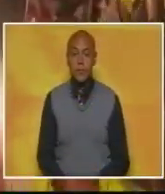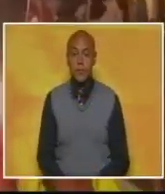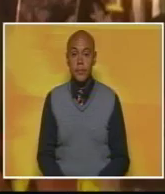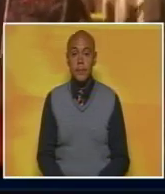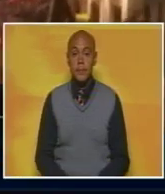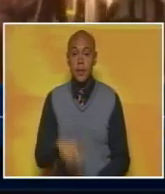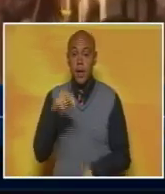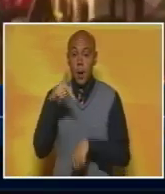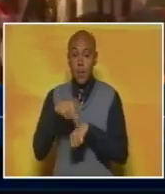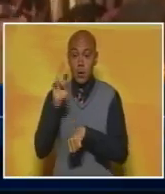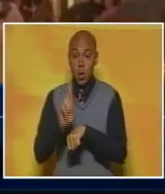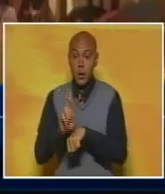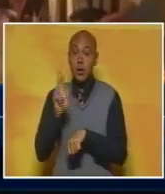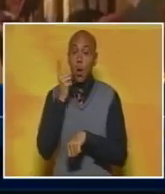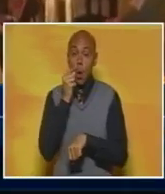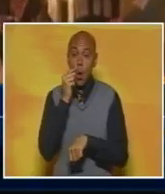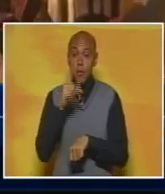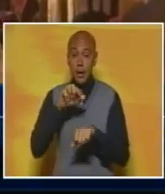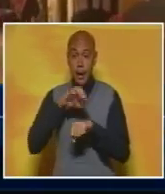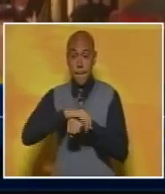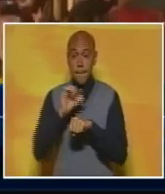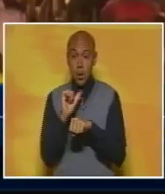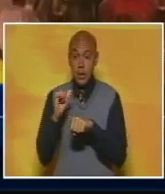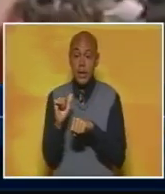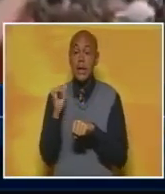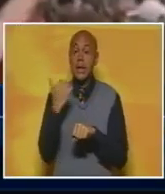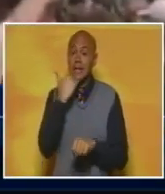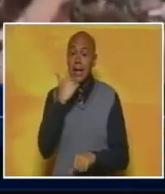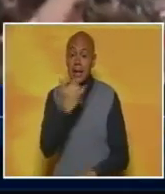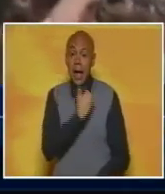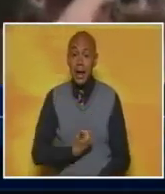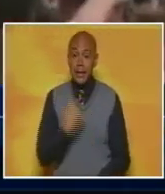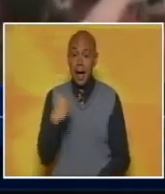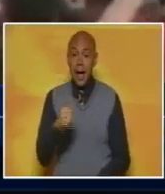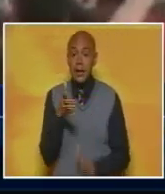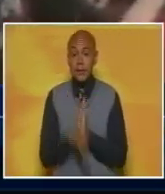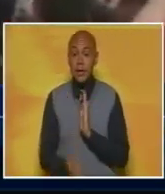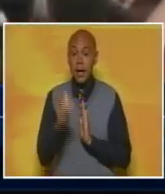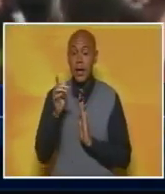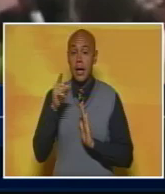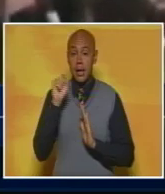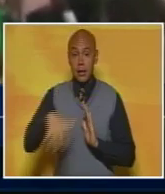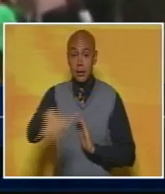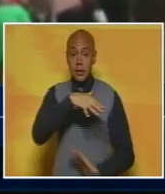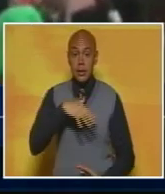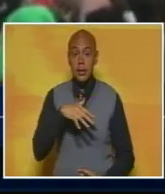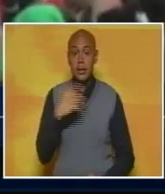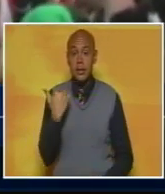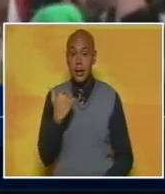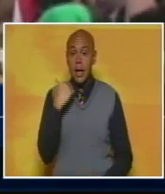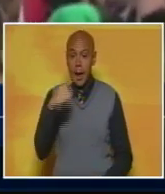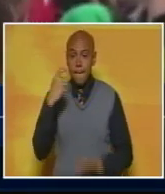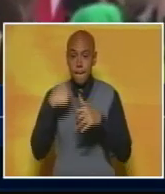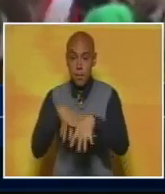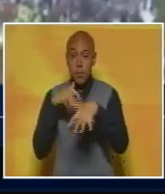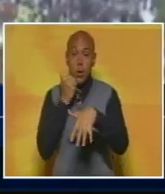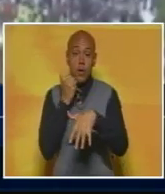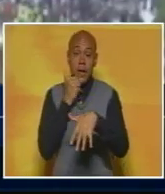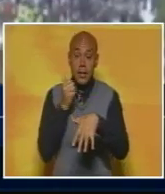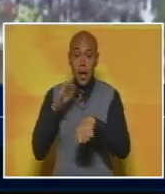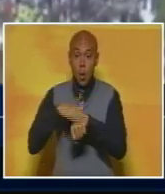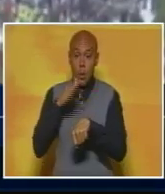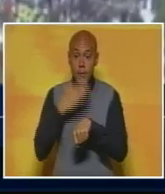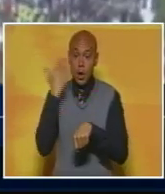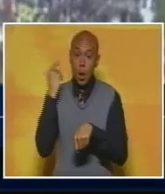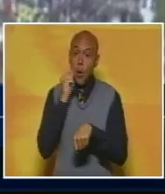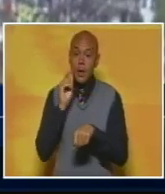En Puerto Rico, un agente de la policía resultó herido levemente tras los incidentes que se registraron después de la manifestación convocada este jueves